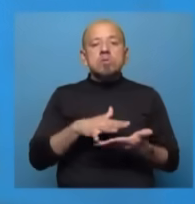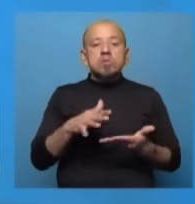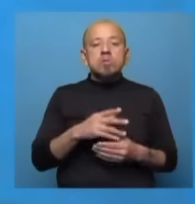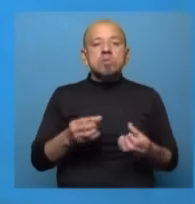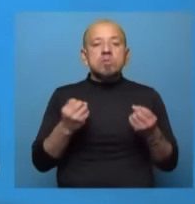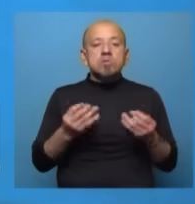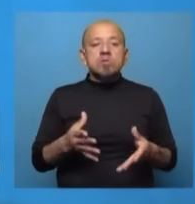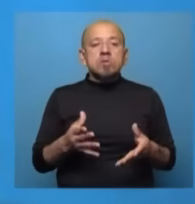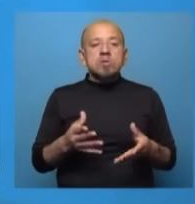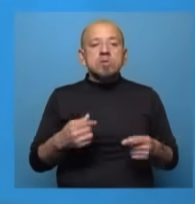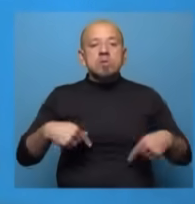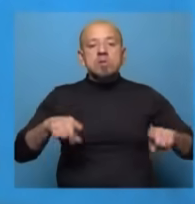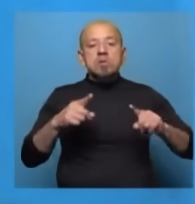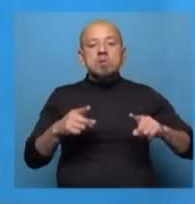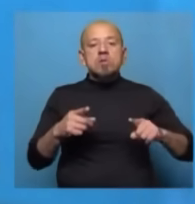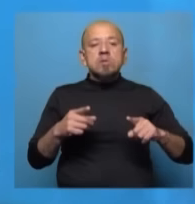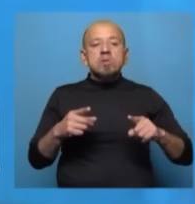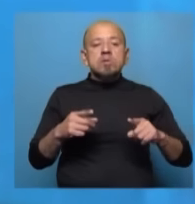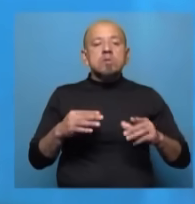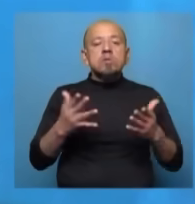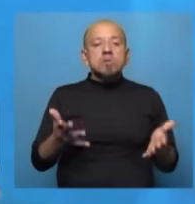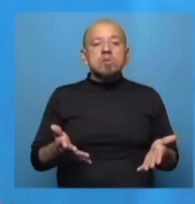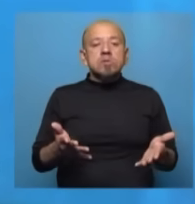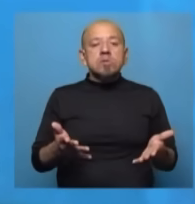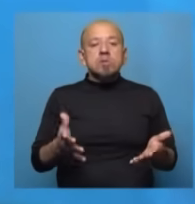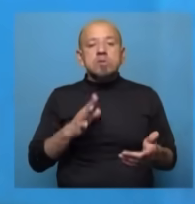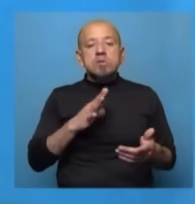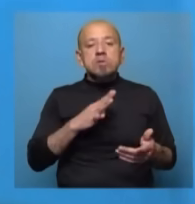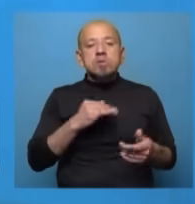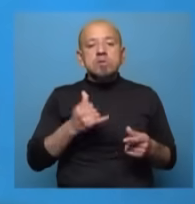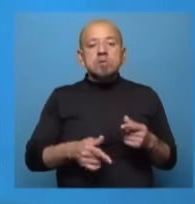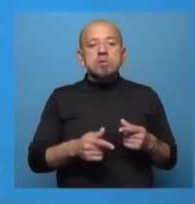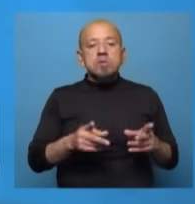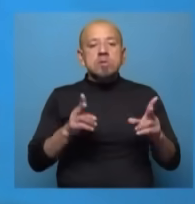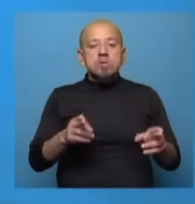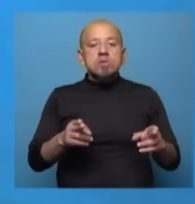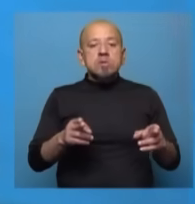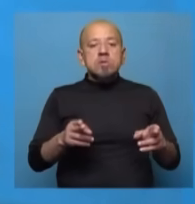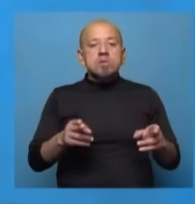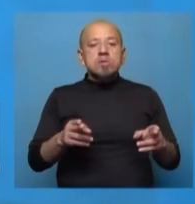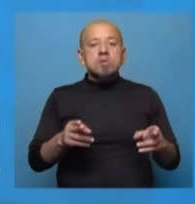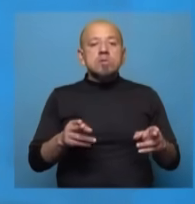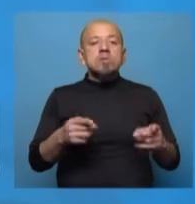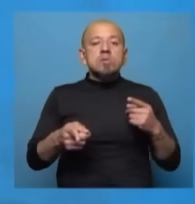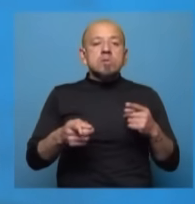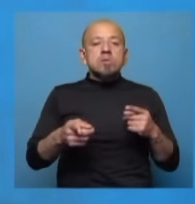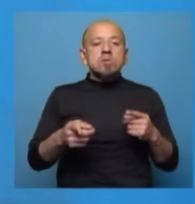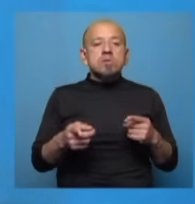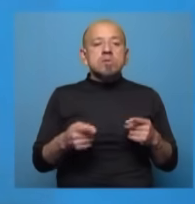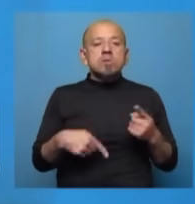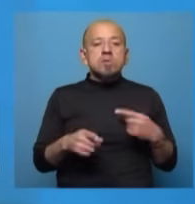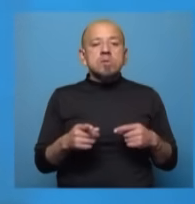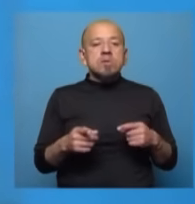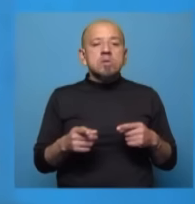en etapa de indagación preliminar la indagatoria preliminar tiene una fase que es de formalizada y luego se formaliza y